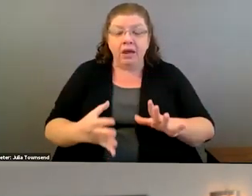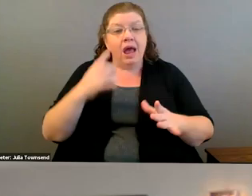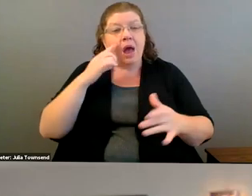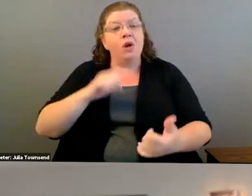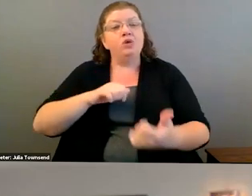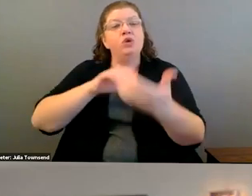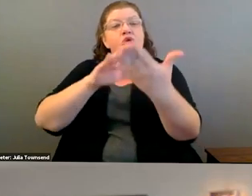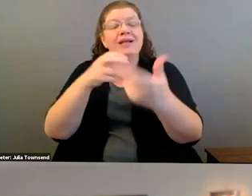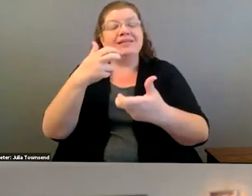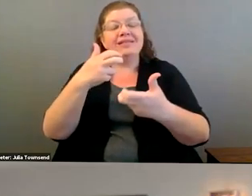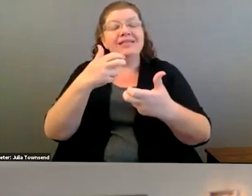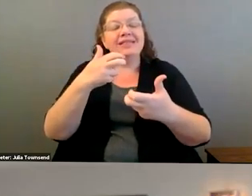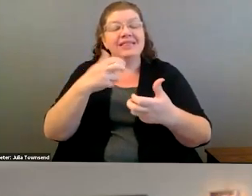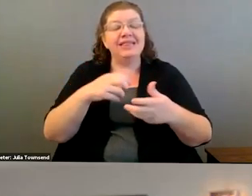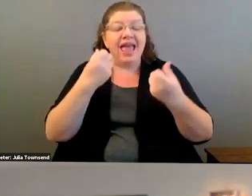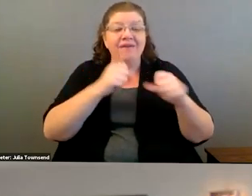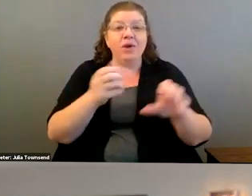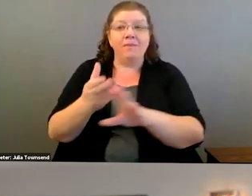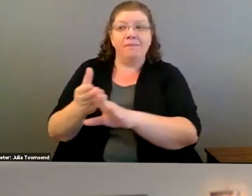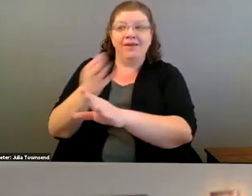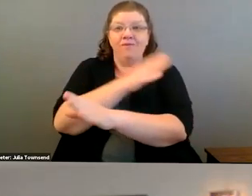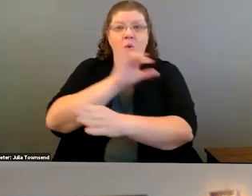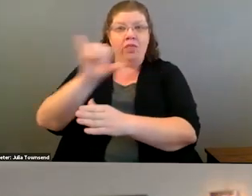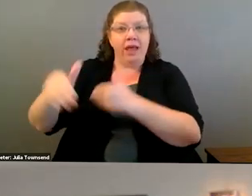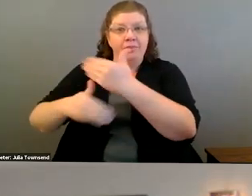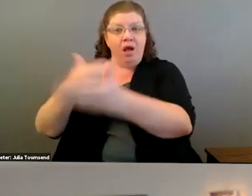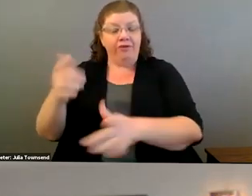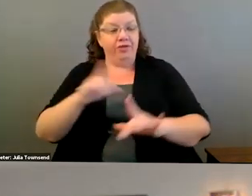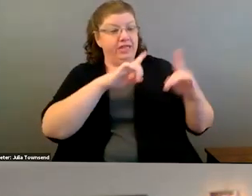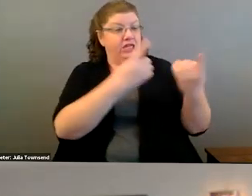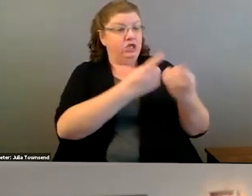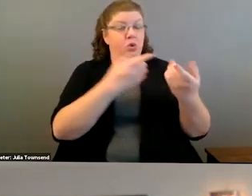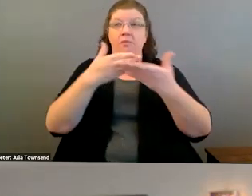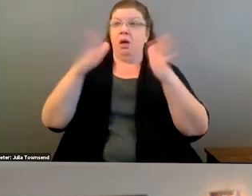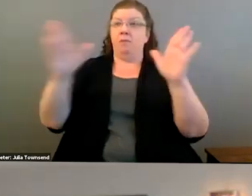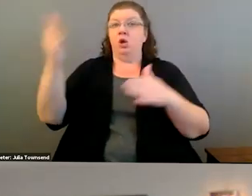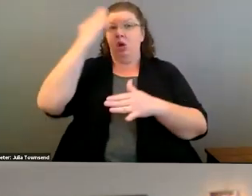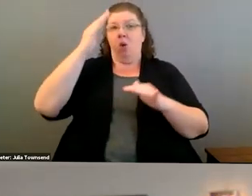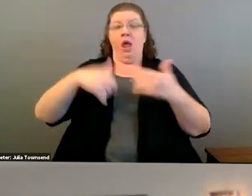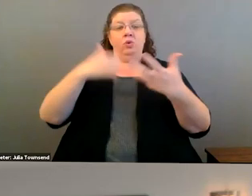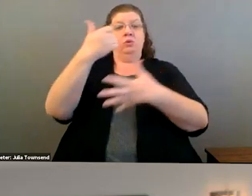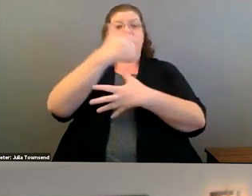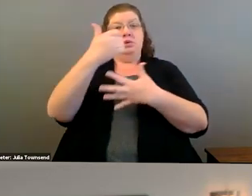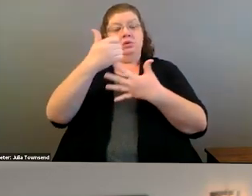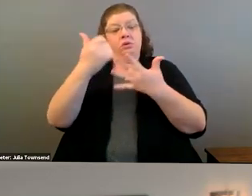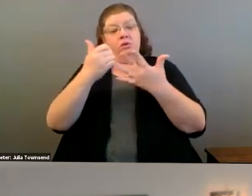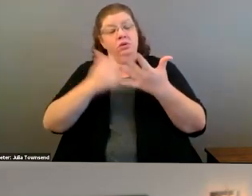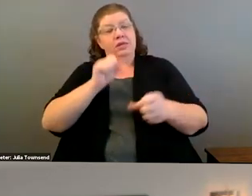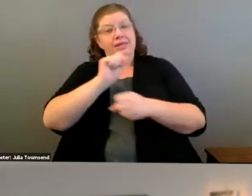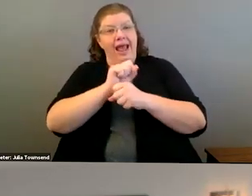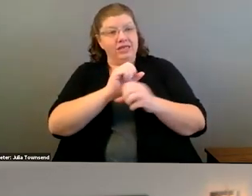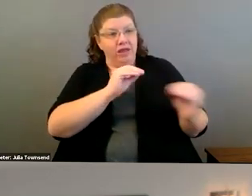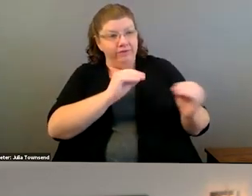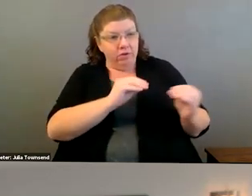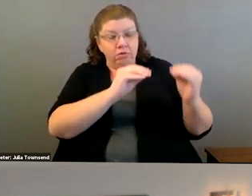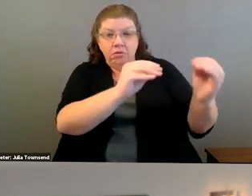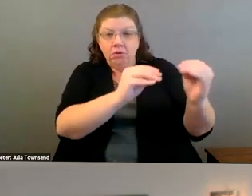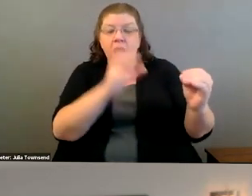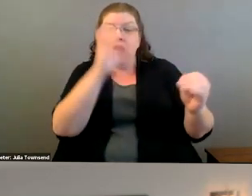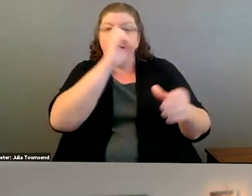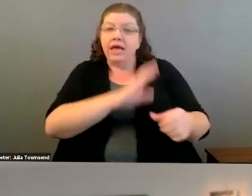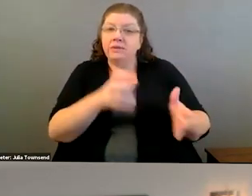estoy aquí para atender los esfuerzos antes de este proceso frito y el público deben de saber cómo priorizar las distintas tareas de remediación